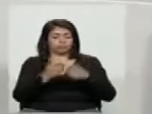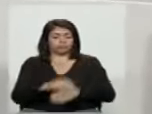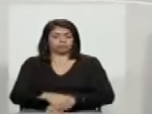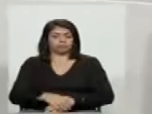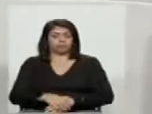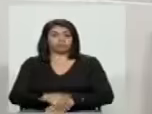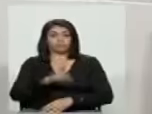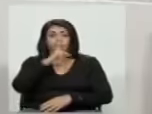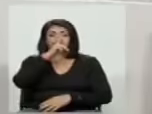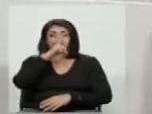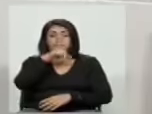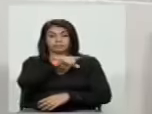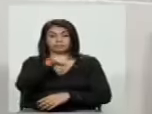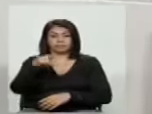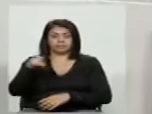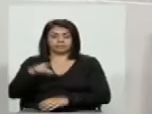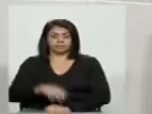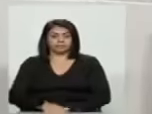Así de bárbaros son.